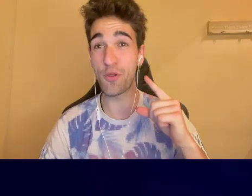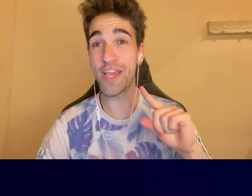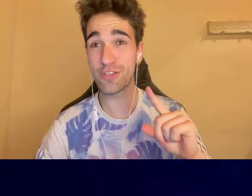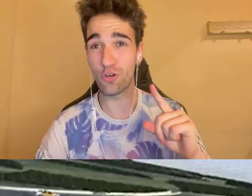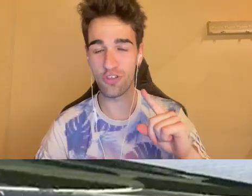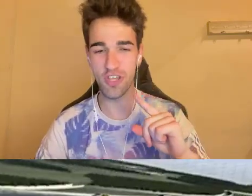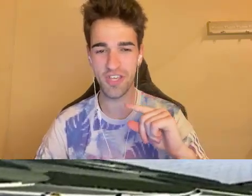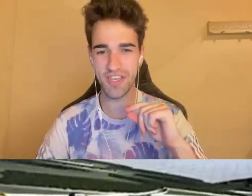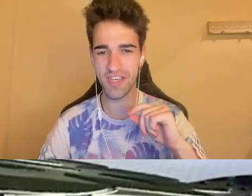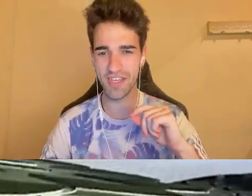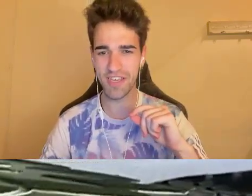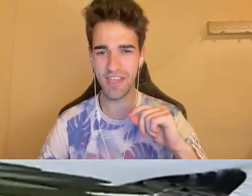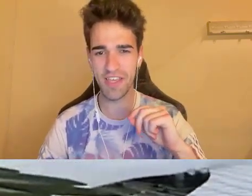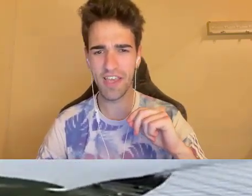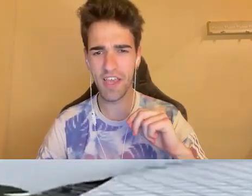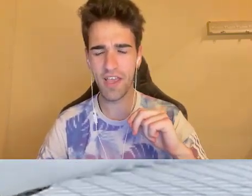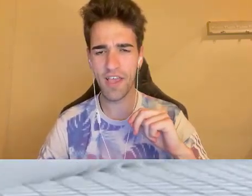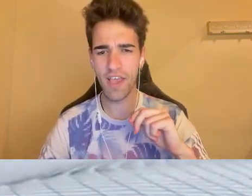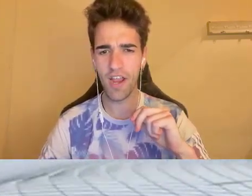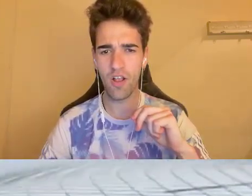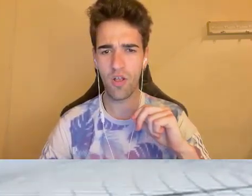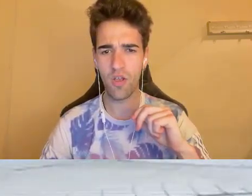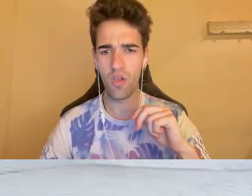Obras y proyectos.